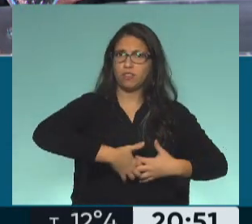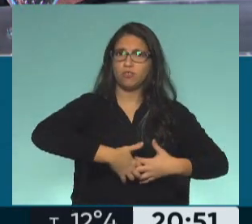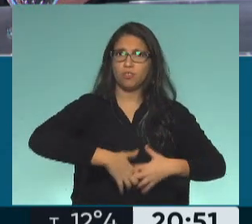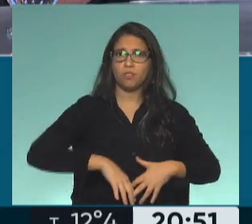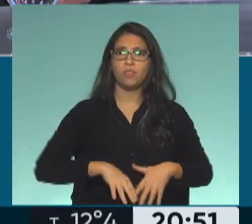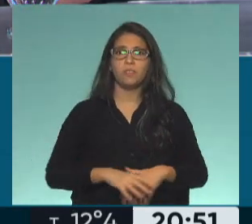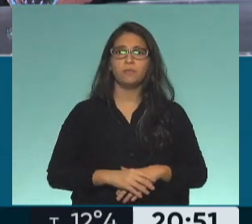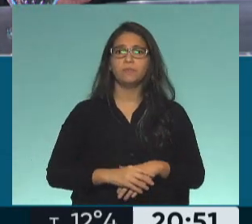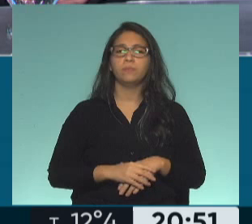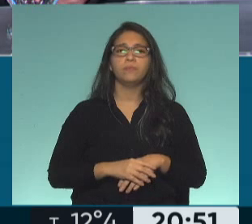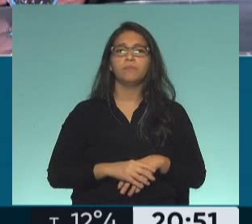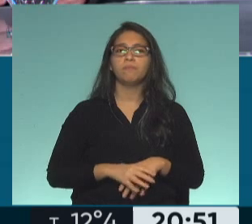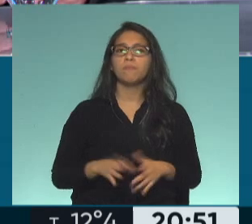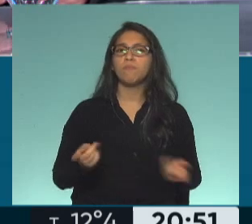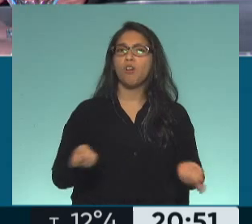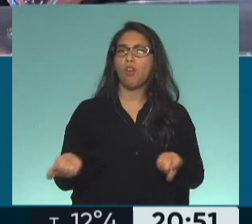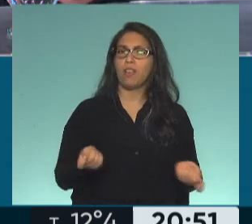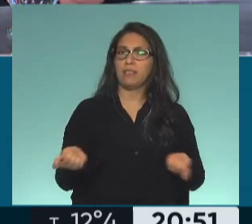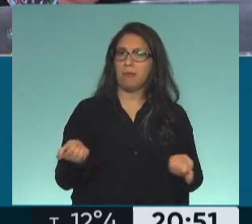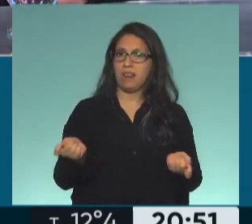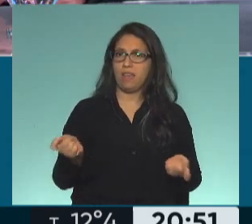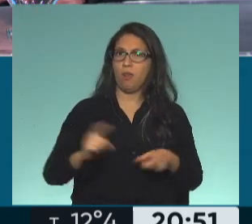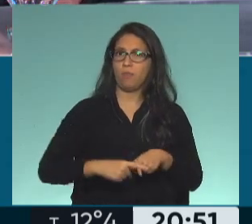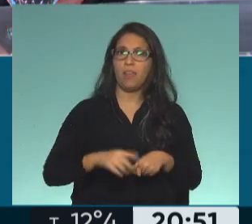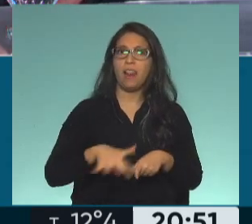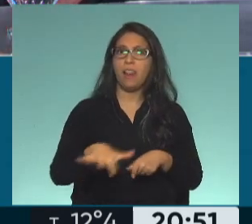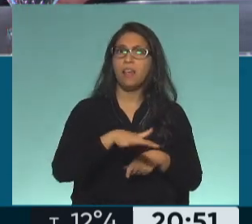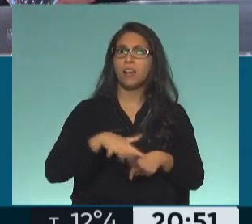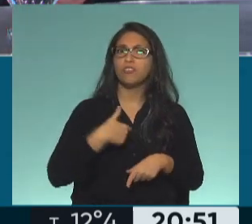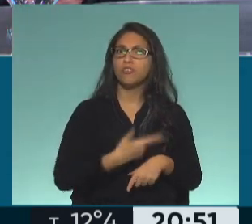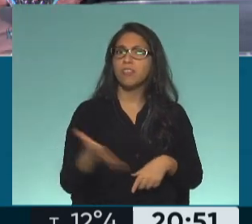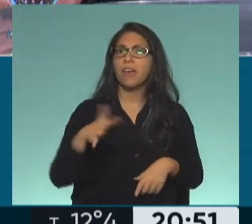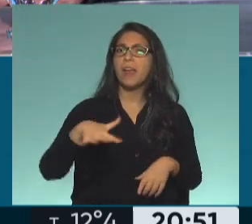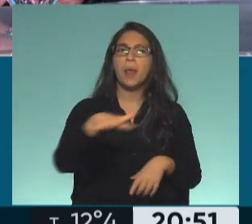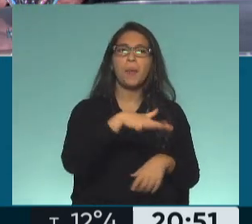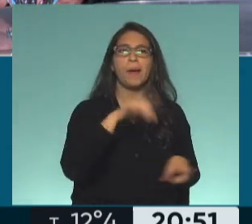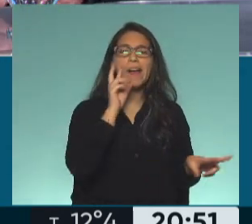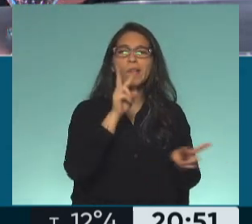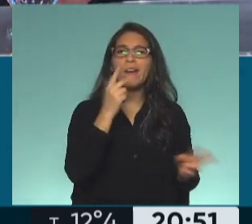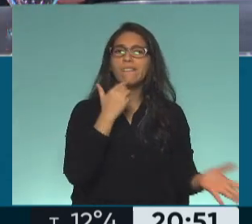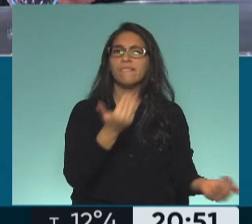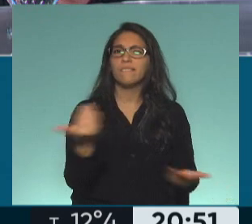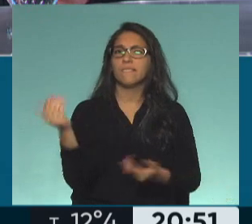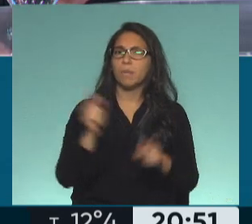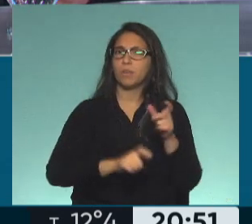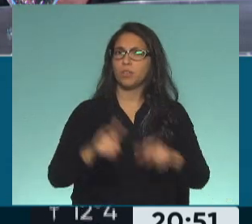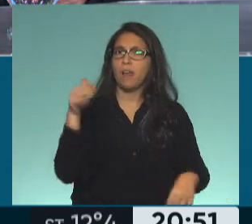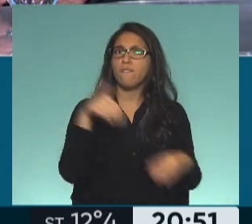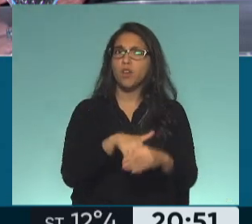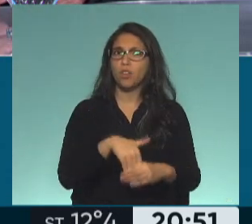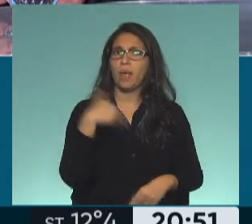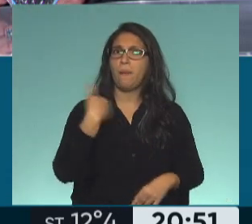en lo que se mueve políticamente, en la base social, en el barrio, en la gente que puede